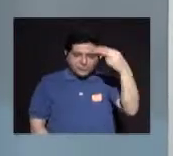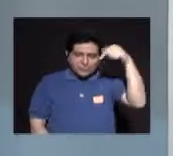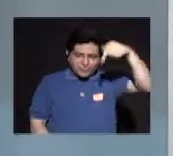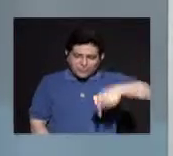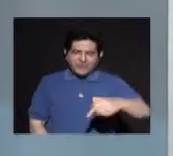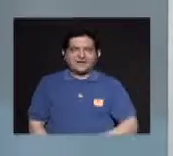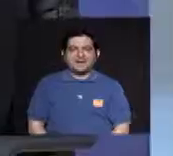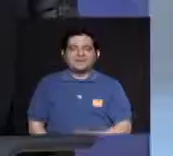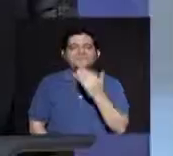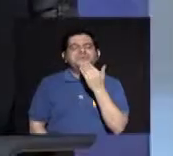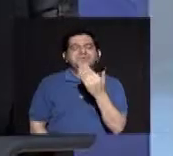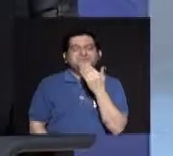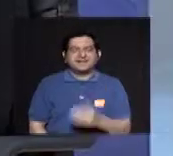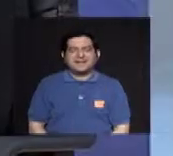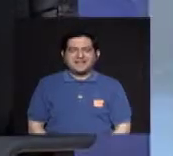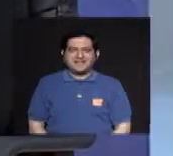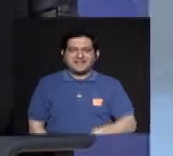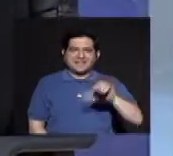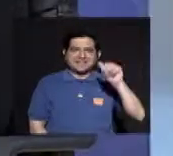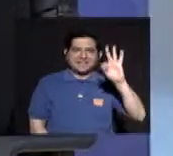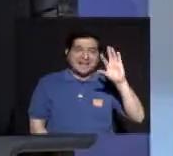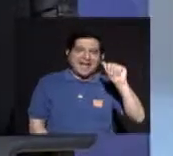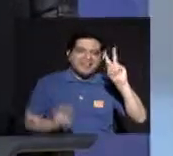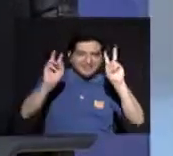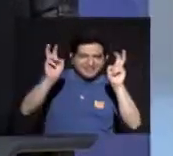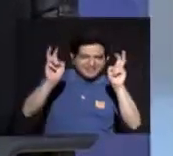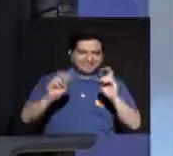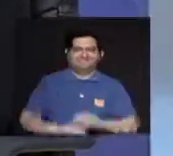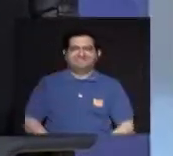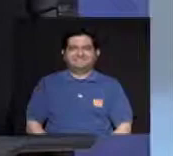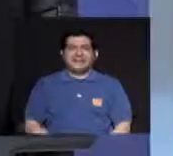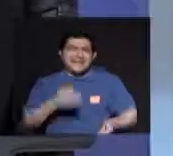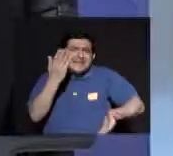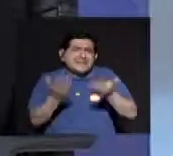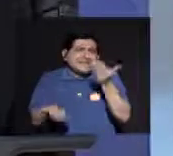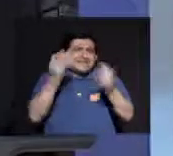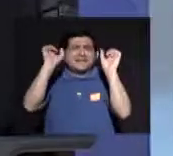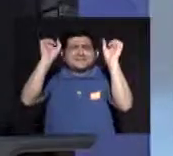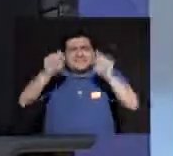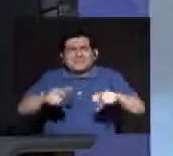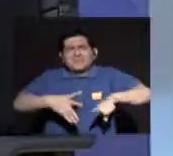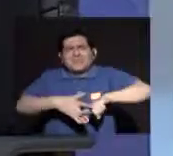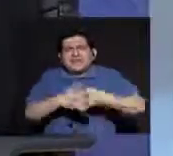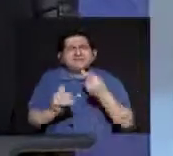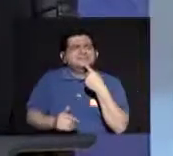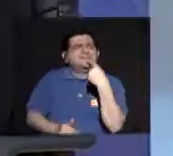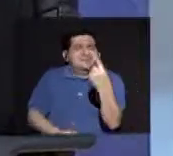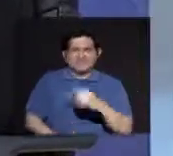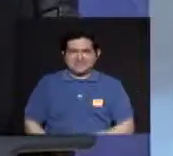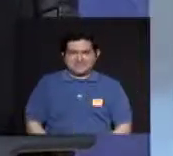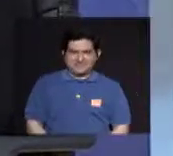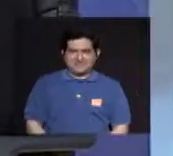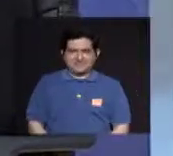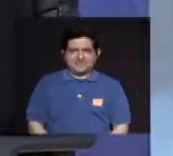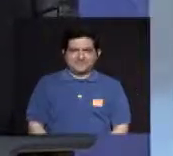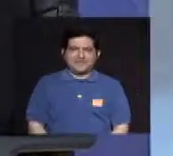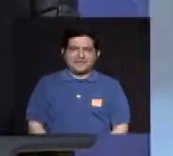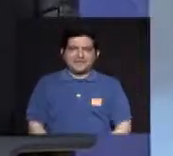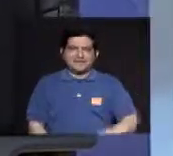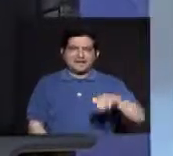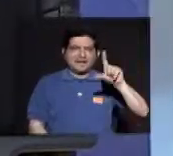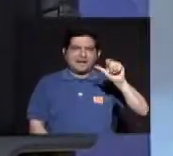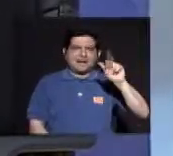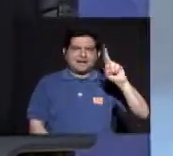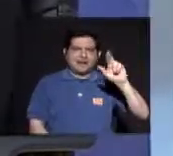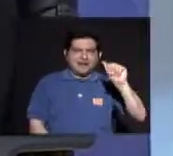acá. Muchas gracias, Cata, por estar aquí. Bueno, tal vez podríamos iniciar diciendo que, bueno, a Laura y